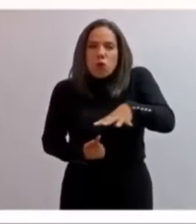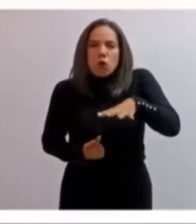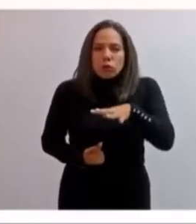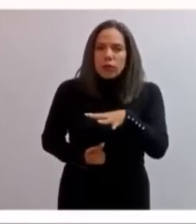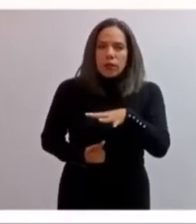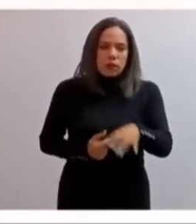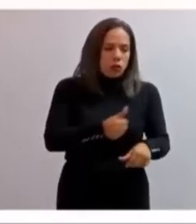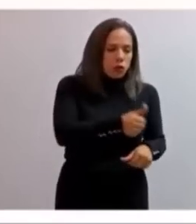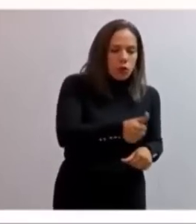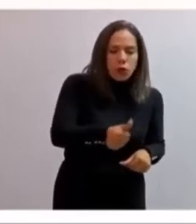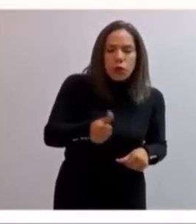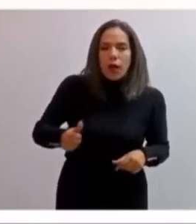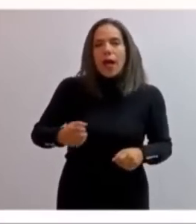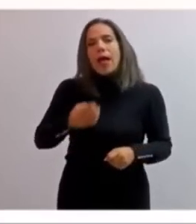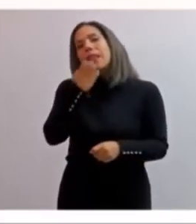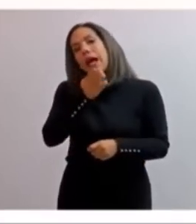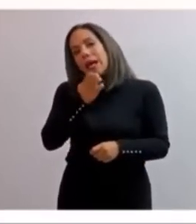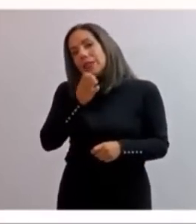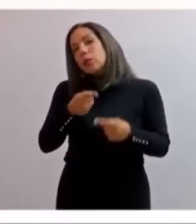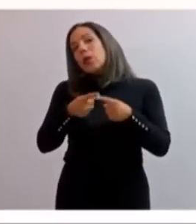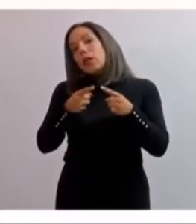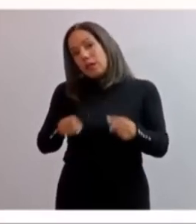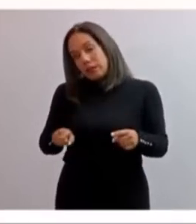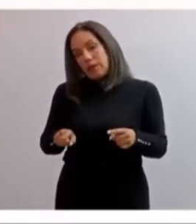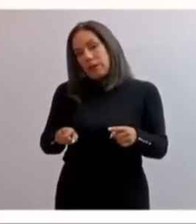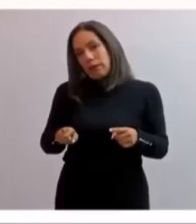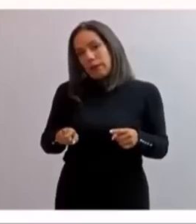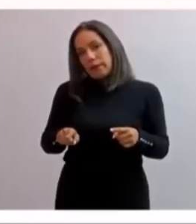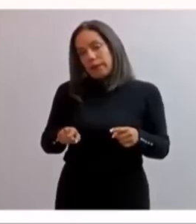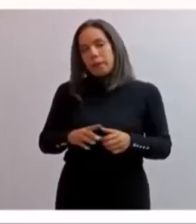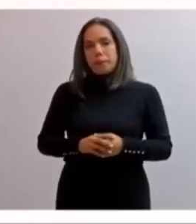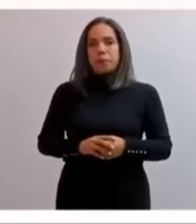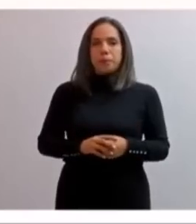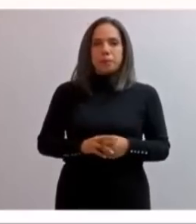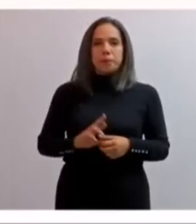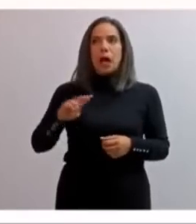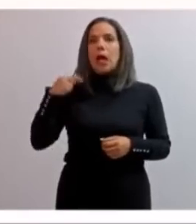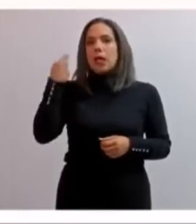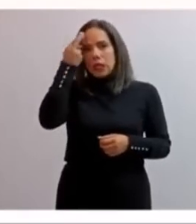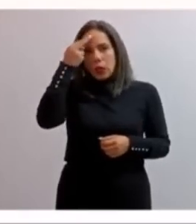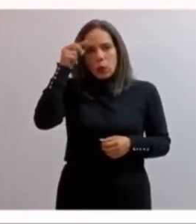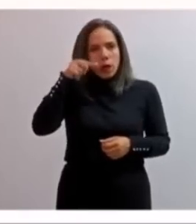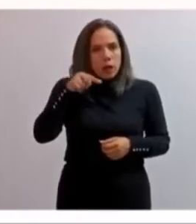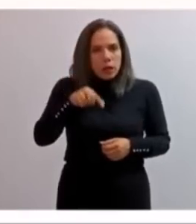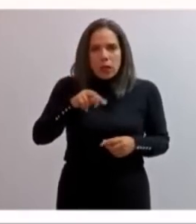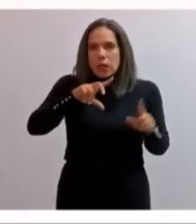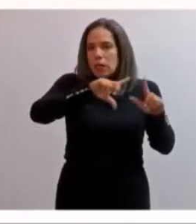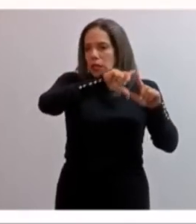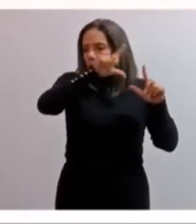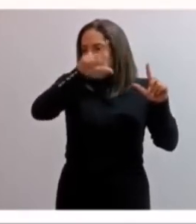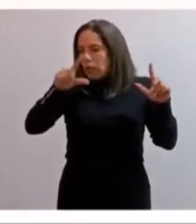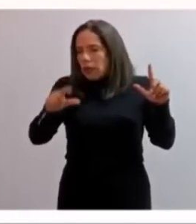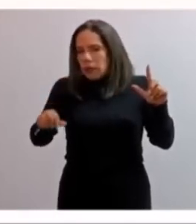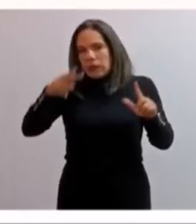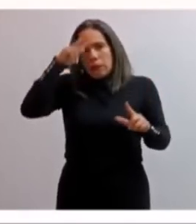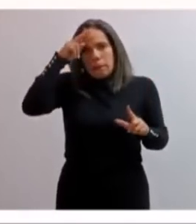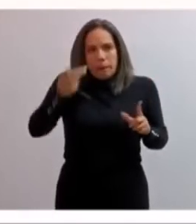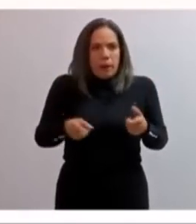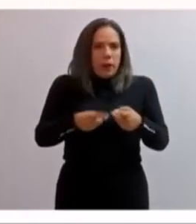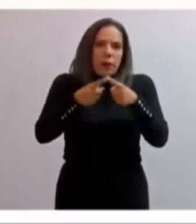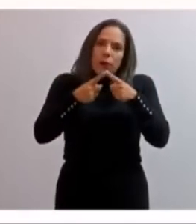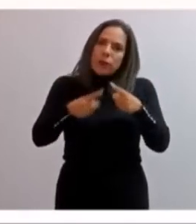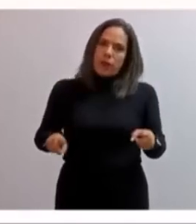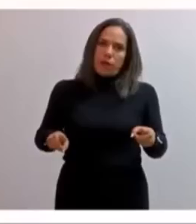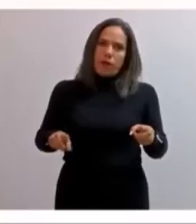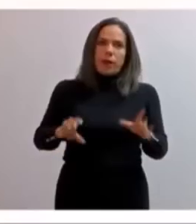Porque si tenemos distintos Méxicos, si incluso en una ciudad grande, como puede ser la Ciudad de México,